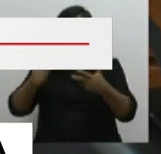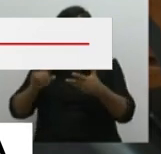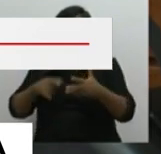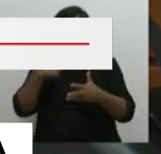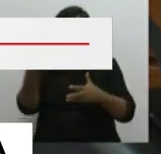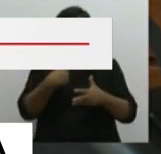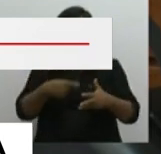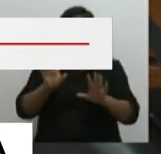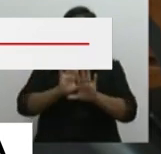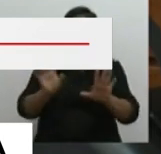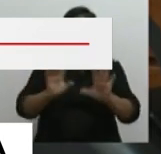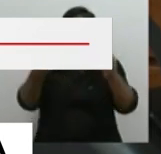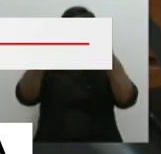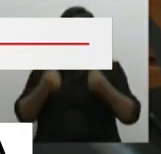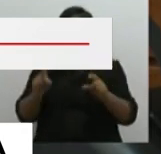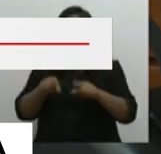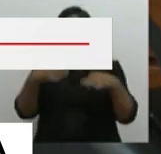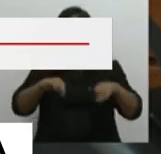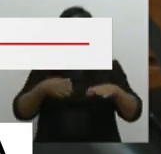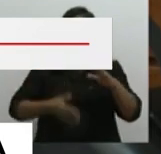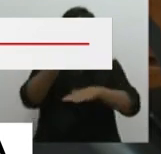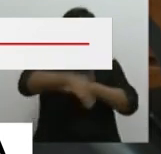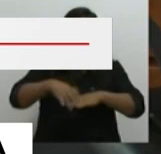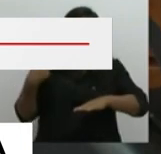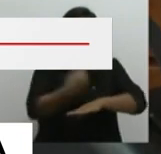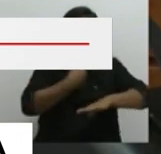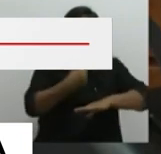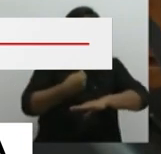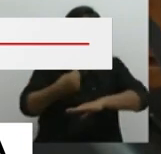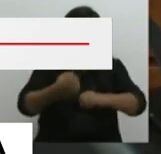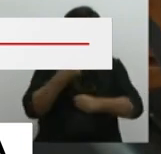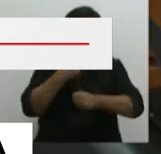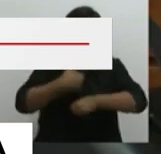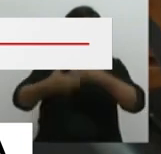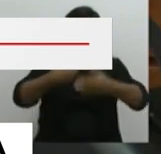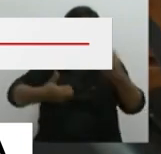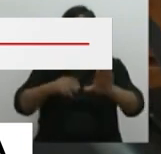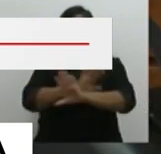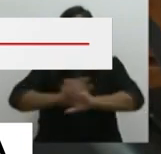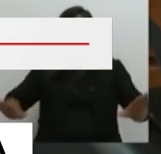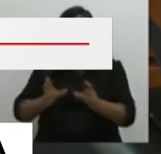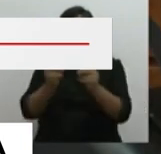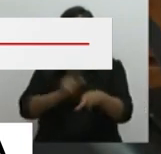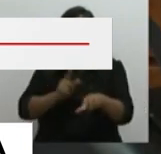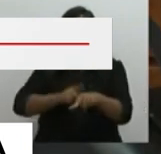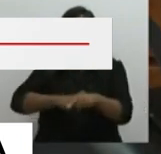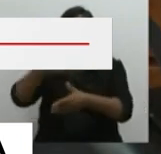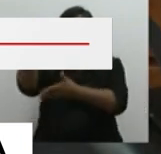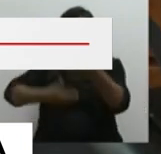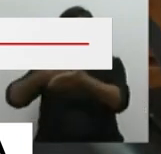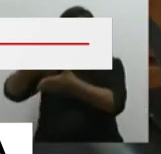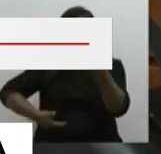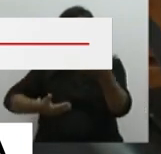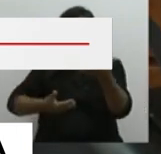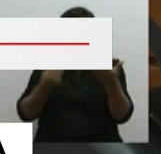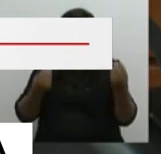salir a trabajar. Se terminaron los tiempos que se manejaban la lista, porque ya se está hablando de lista. Ese es el problema, eso es